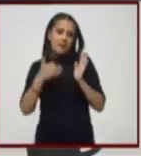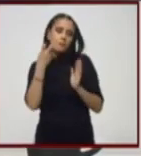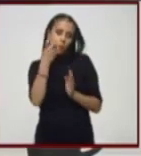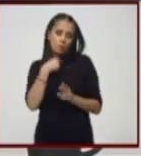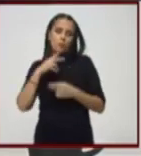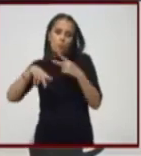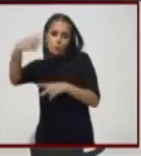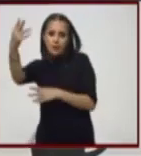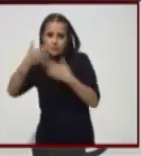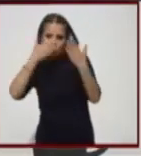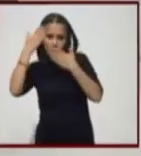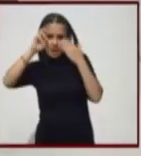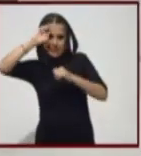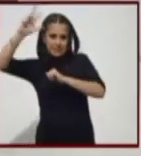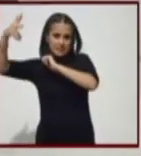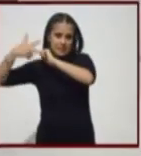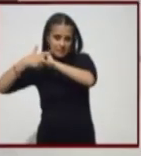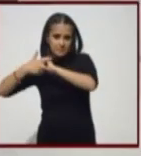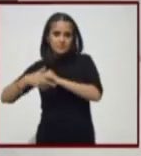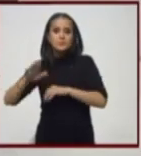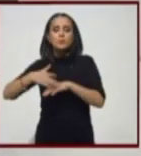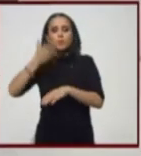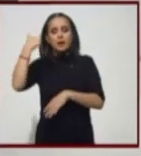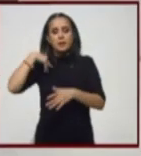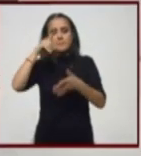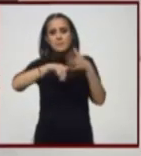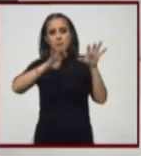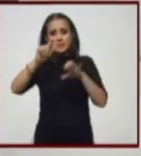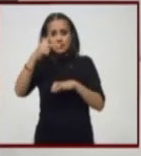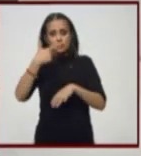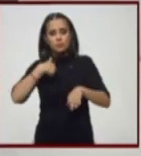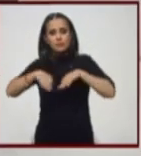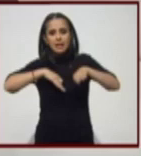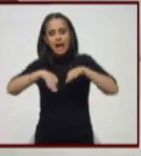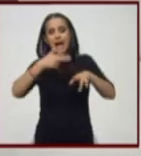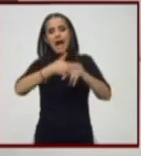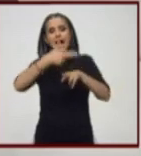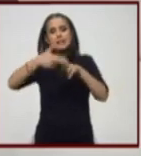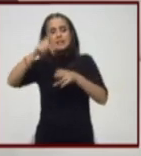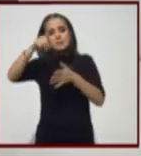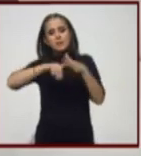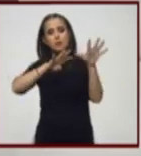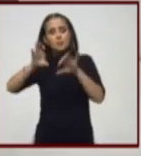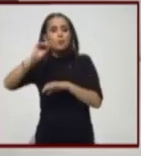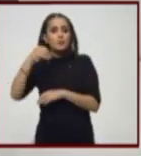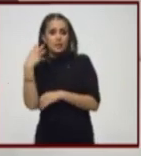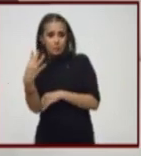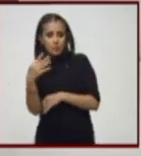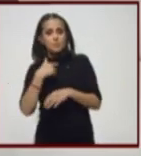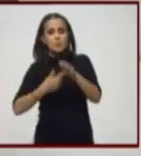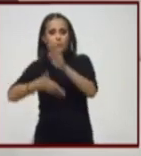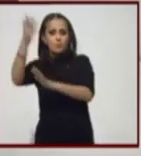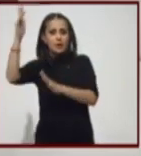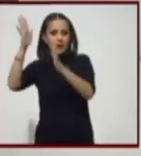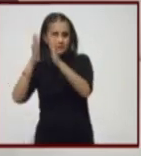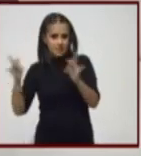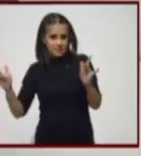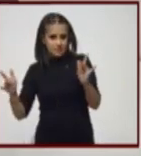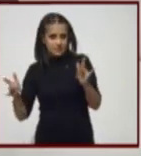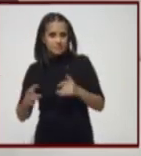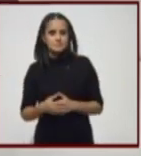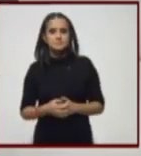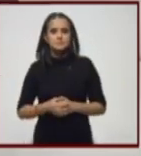estudiar al extranjero porque había trabajado desde el 78 hasta el 94 que me fui a francia